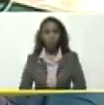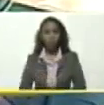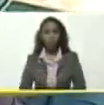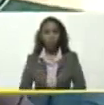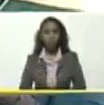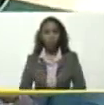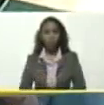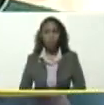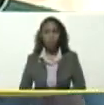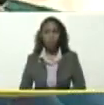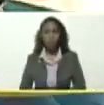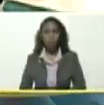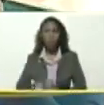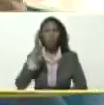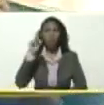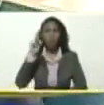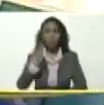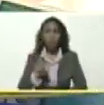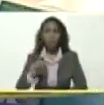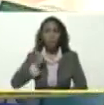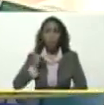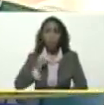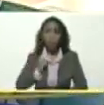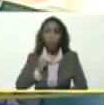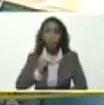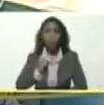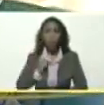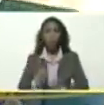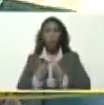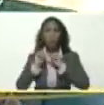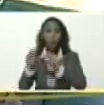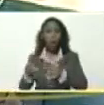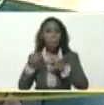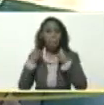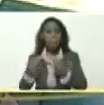Maduro. También aprovecho la ocasión para